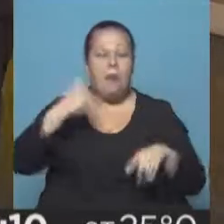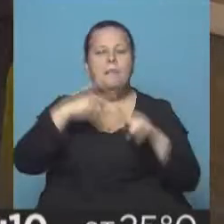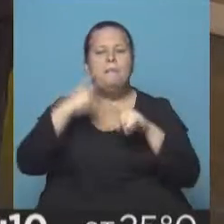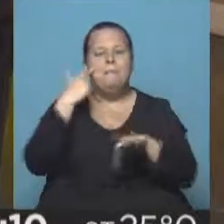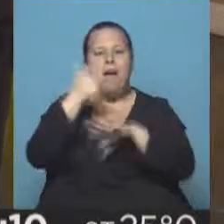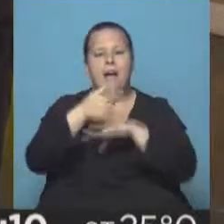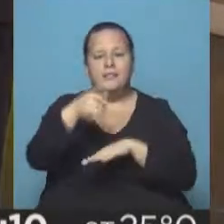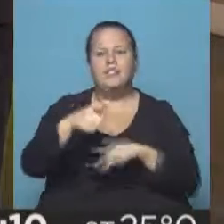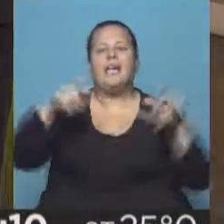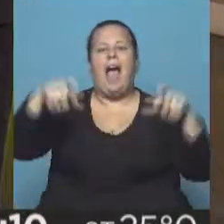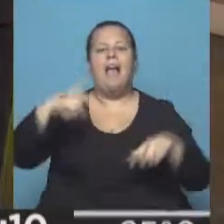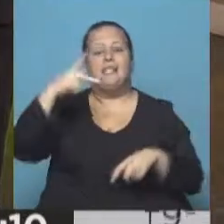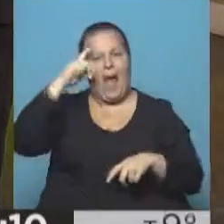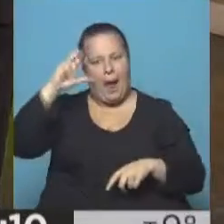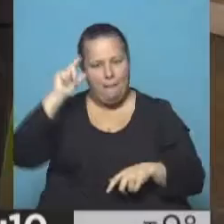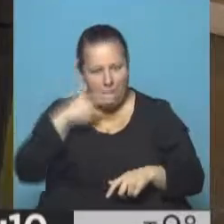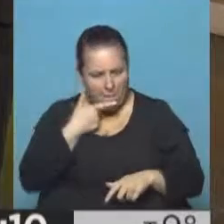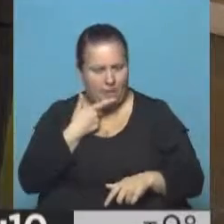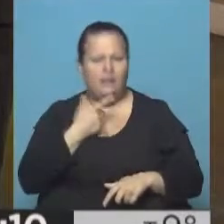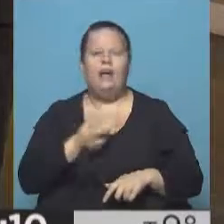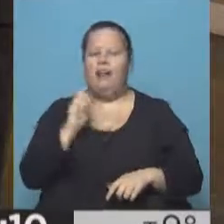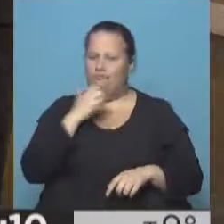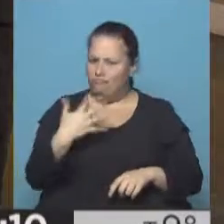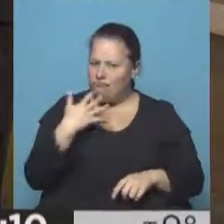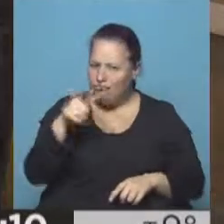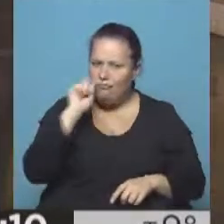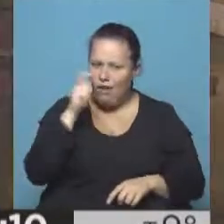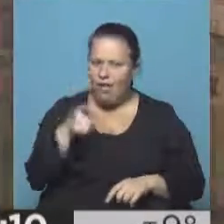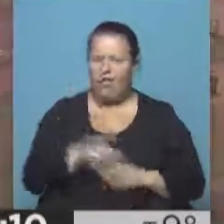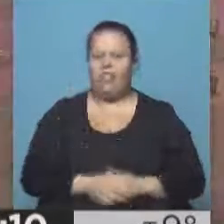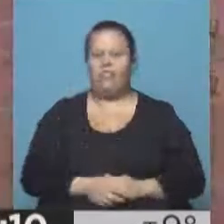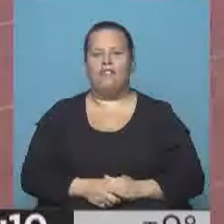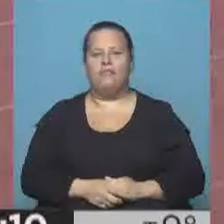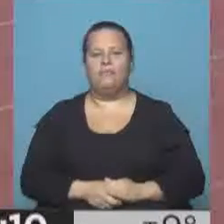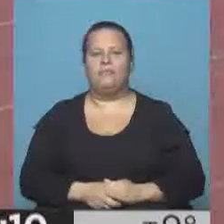staiman estamos en el mario alberto kempes qué lindo que luce más tieso